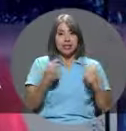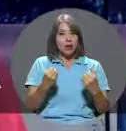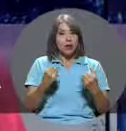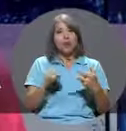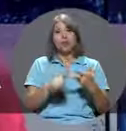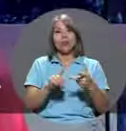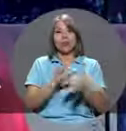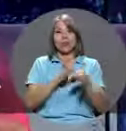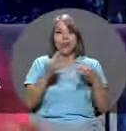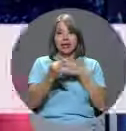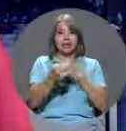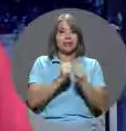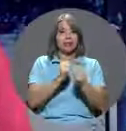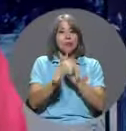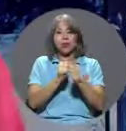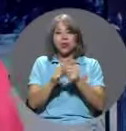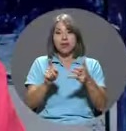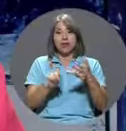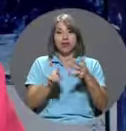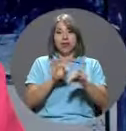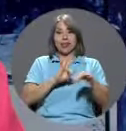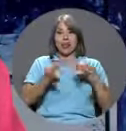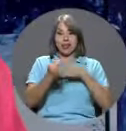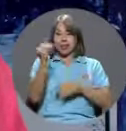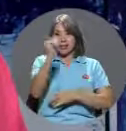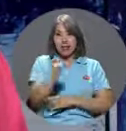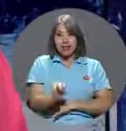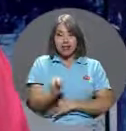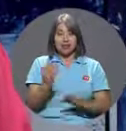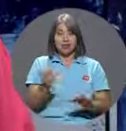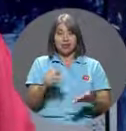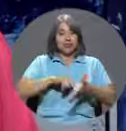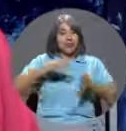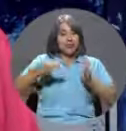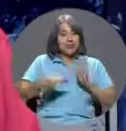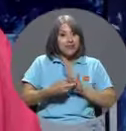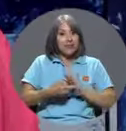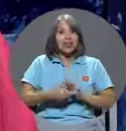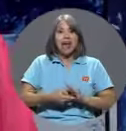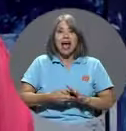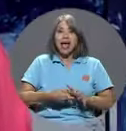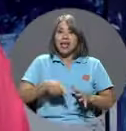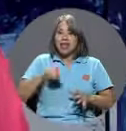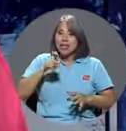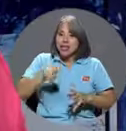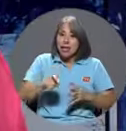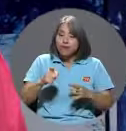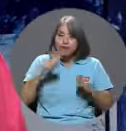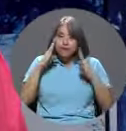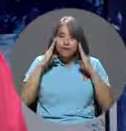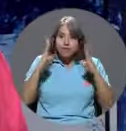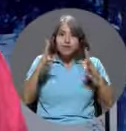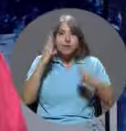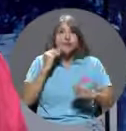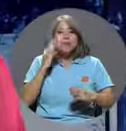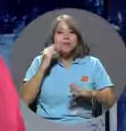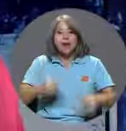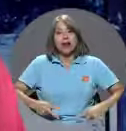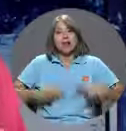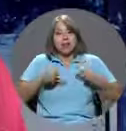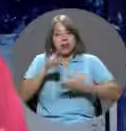salud, en talleres deportivos, artísticos, es decir, que ocupen su vivan la vida